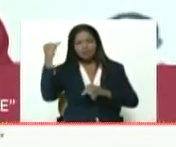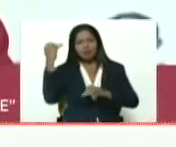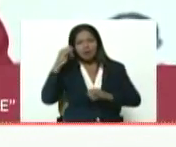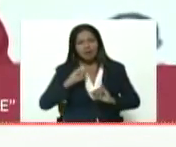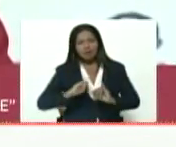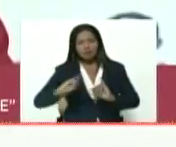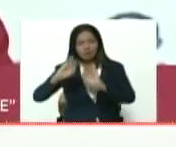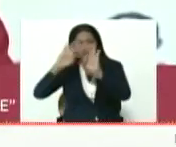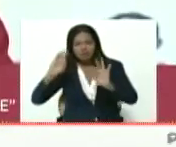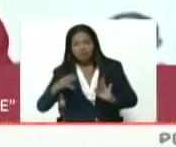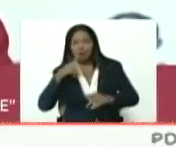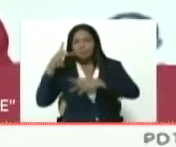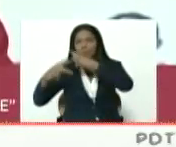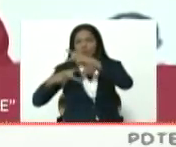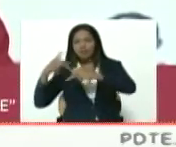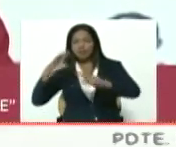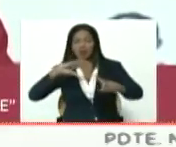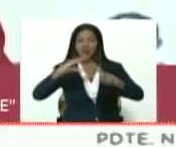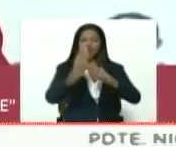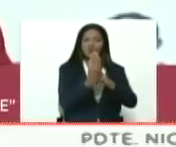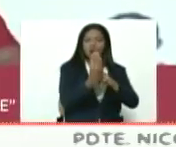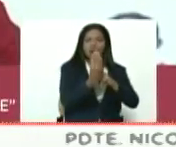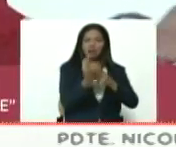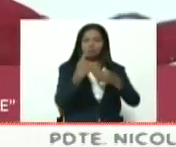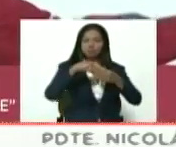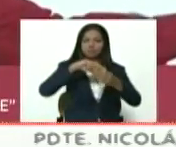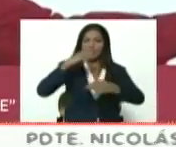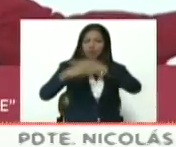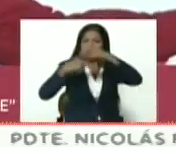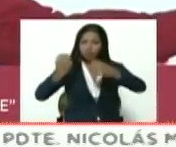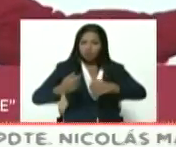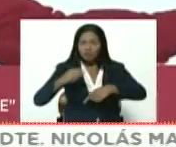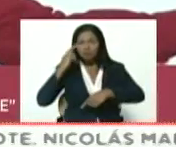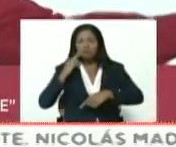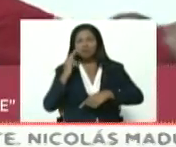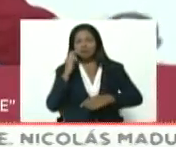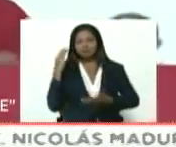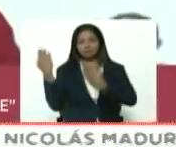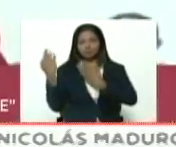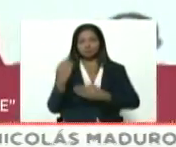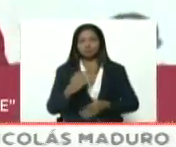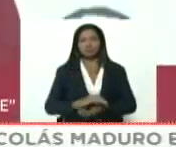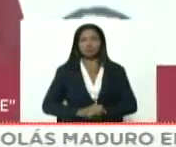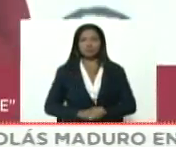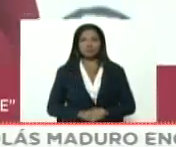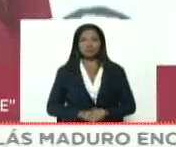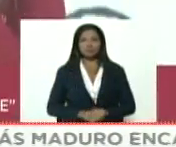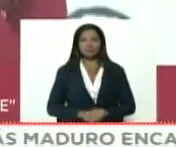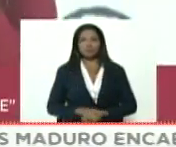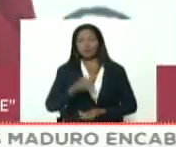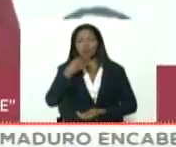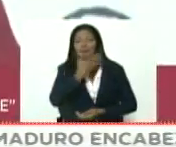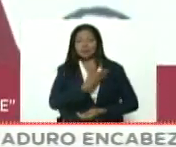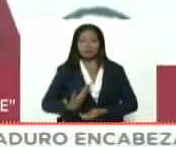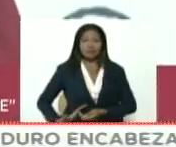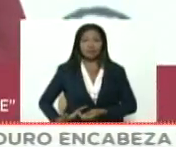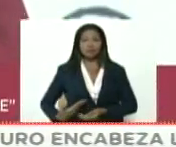ideológicos, políticos y culturales de la Revolución Bolivariana. Robexa, por favor. Bueno,